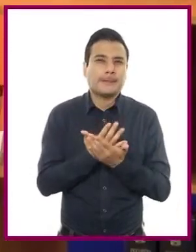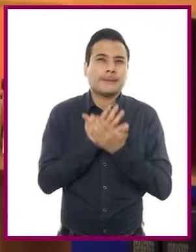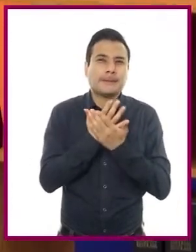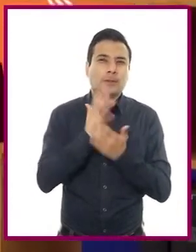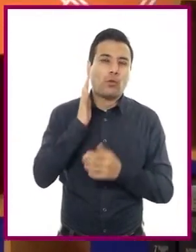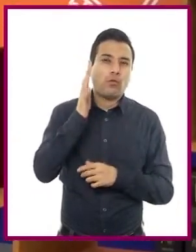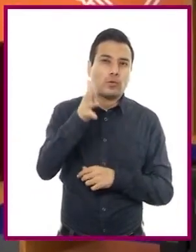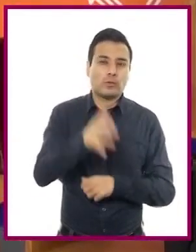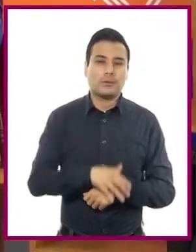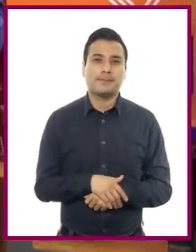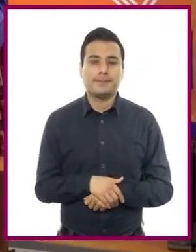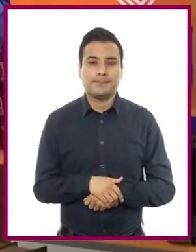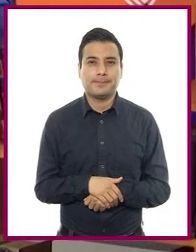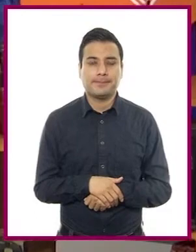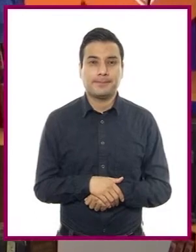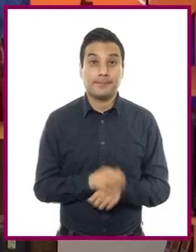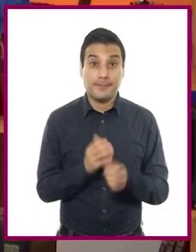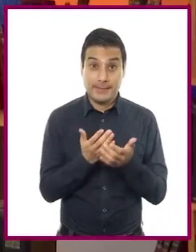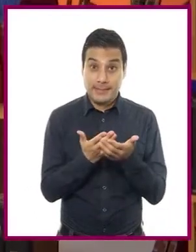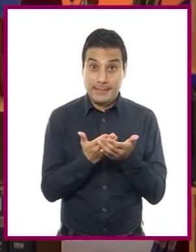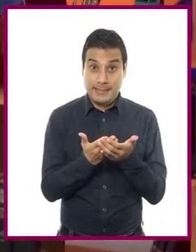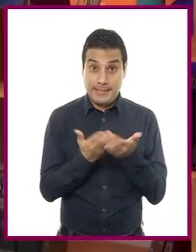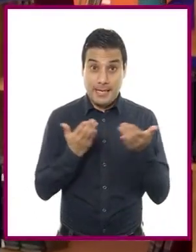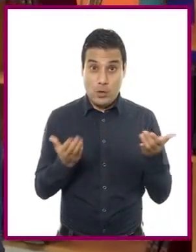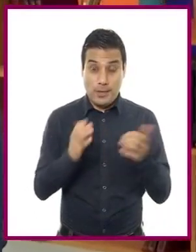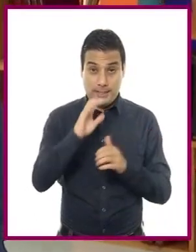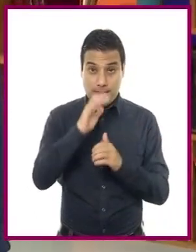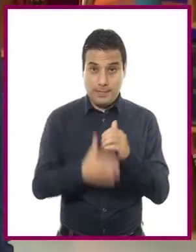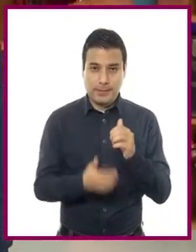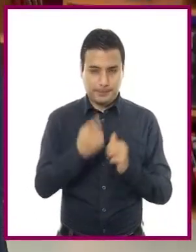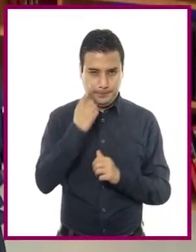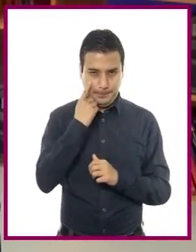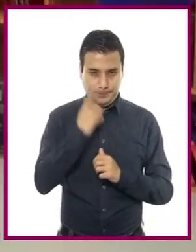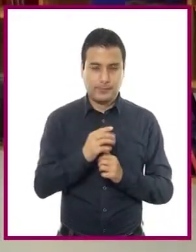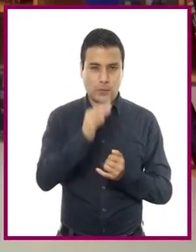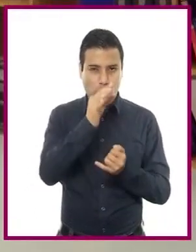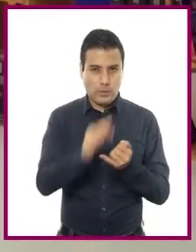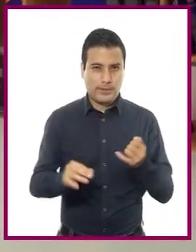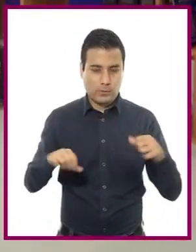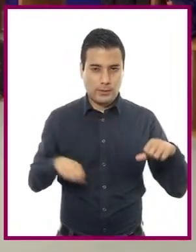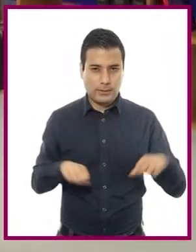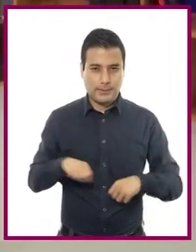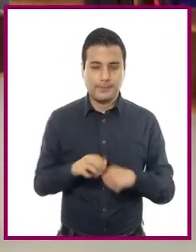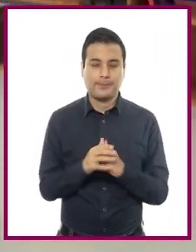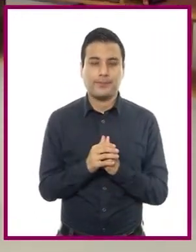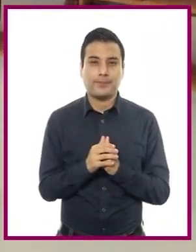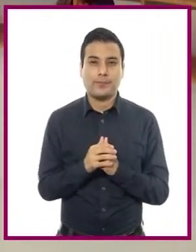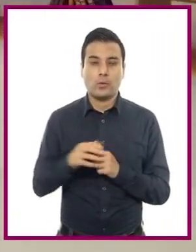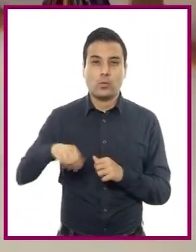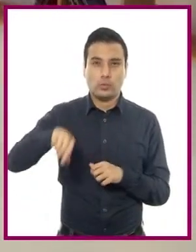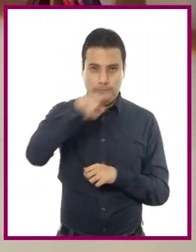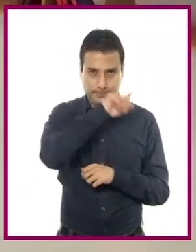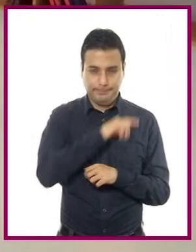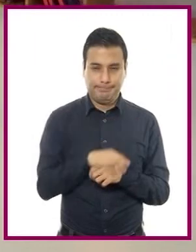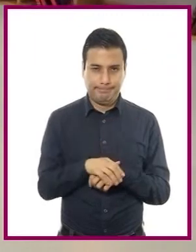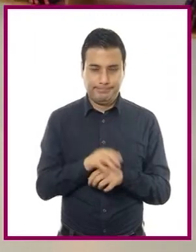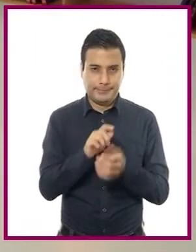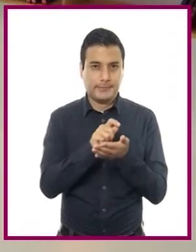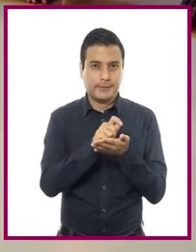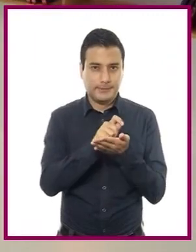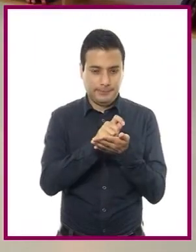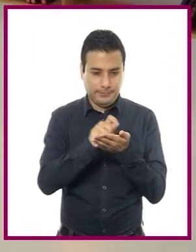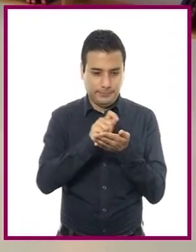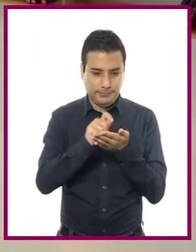futuro. Y ahora, para terminar, el último reto será que ustedes escriban en sus